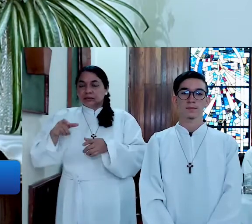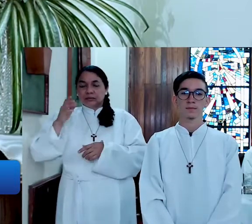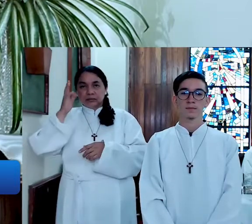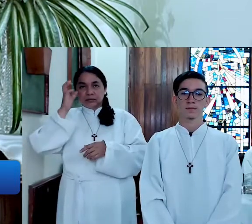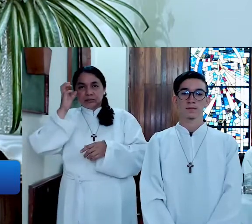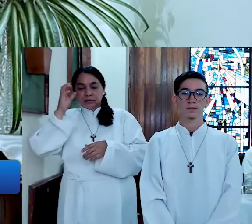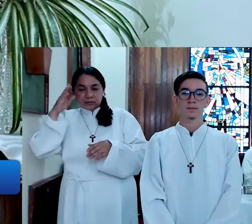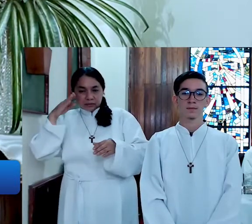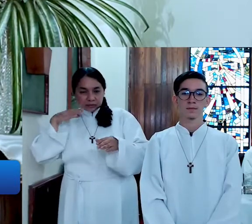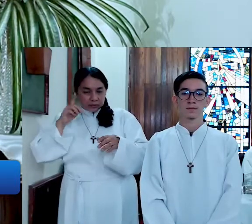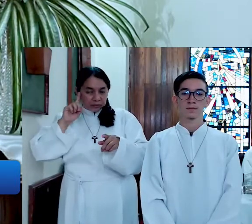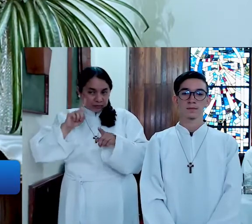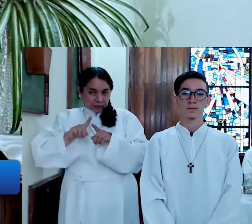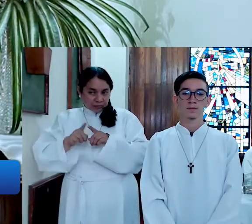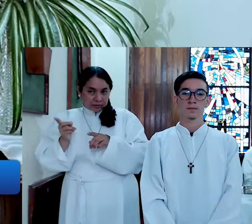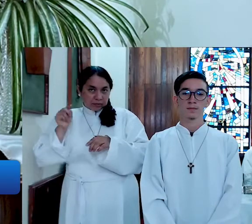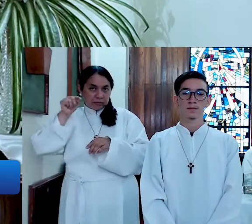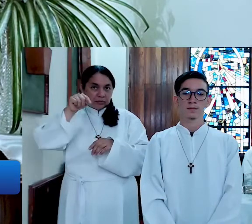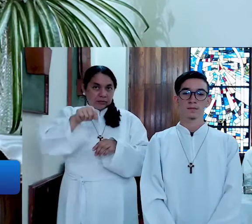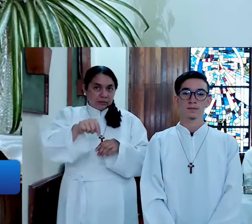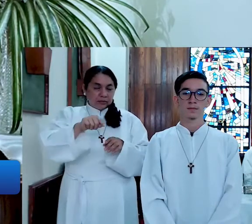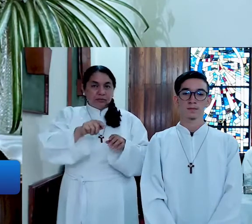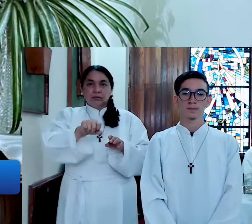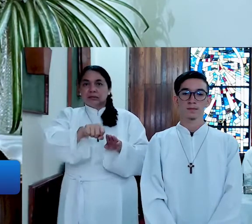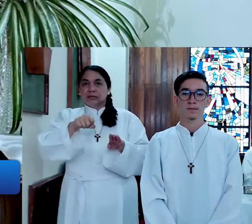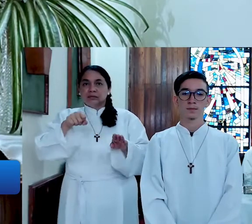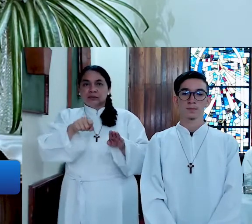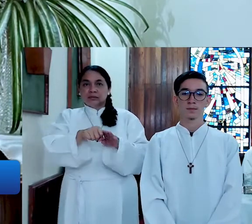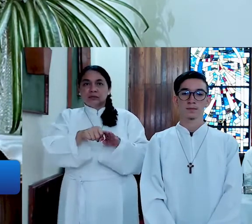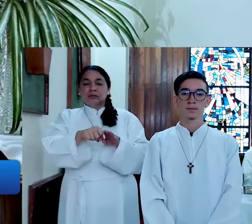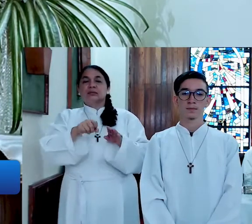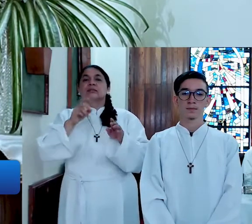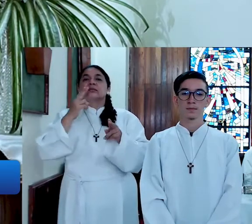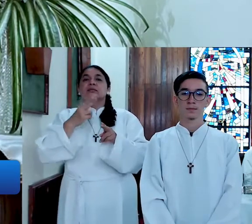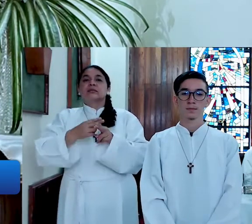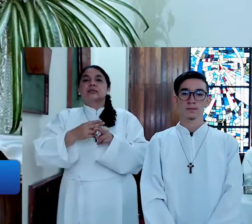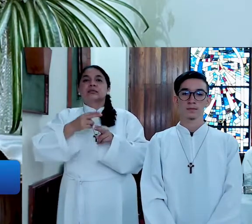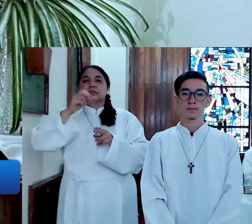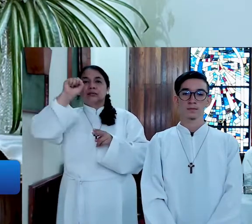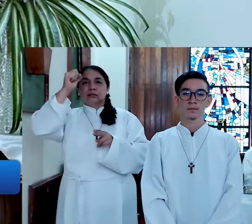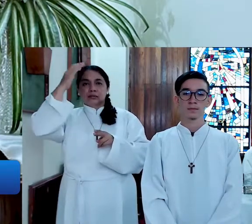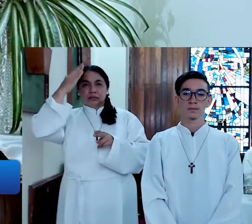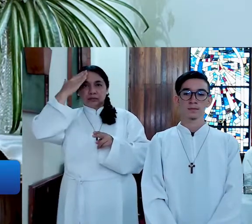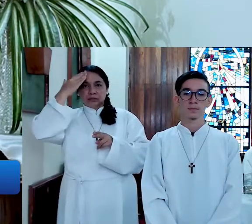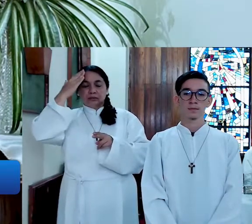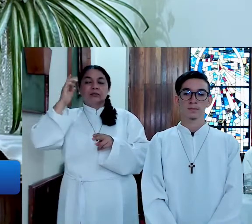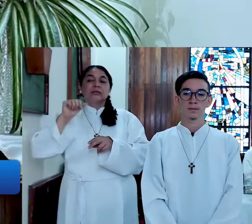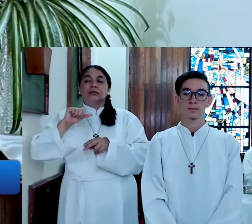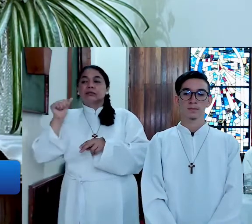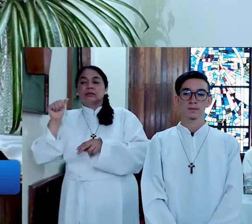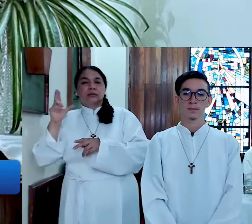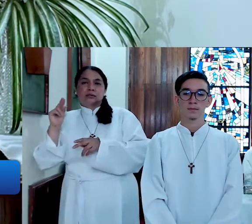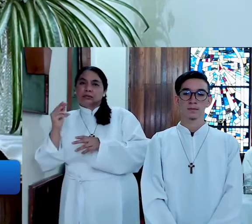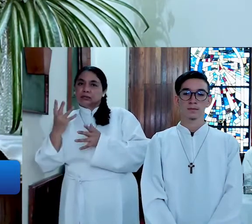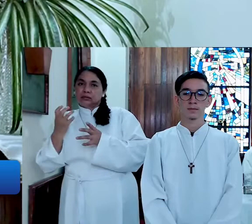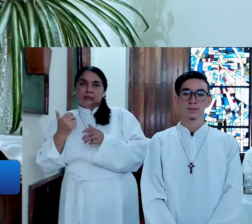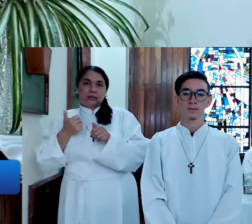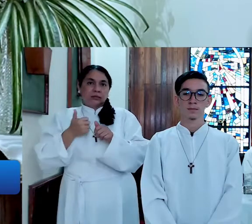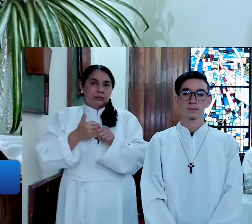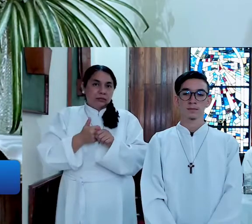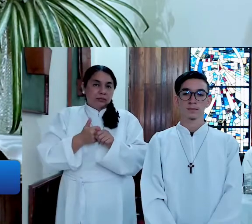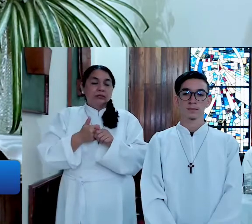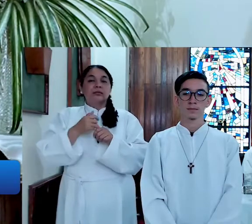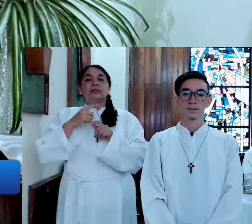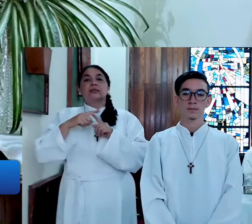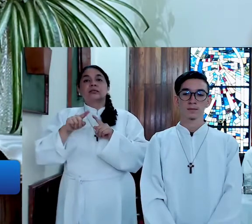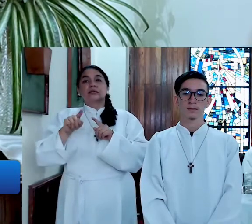pórtico de Salomón. Los demás no se atrevían a juntárseles, aunque la gente lo tenía en gran